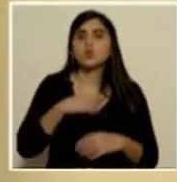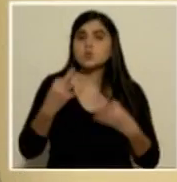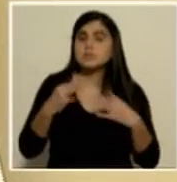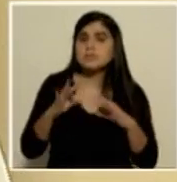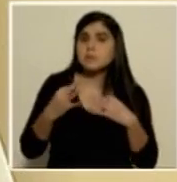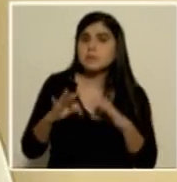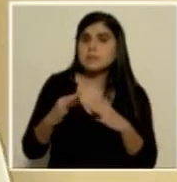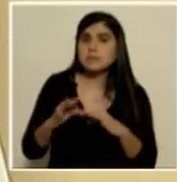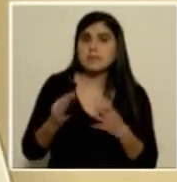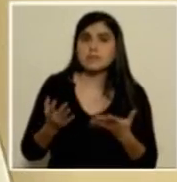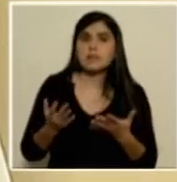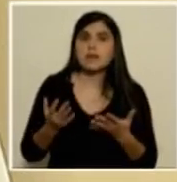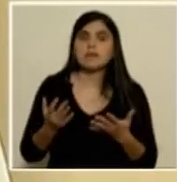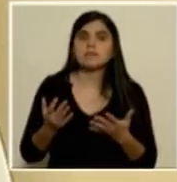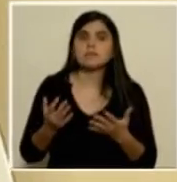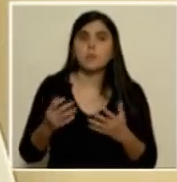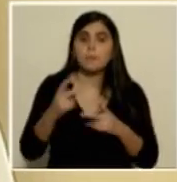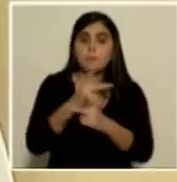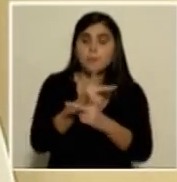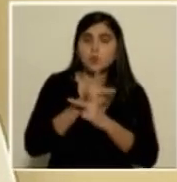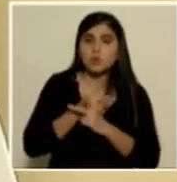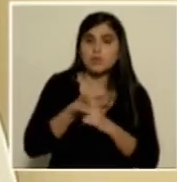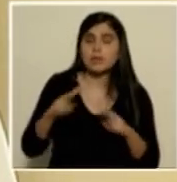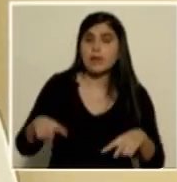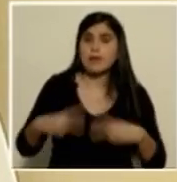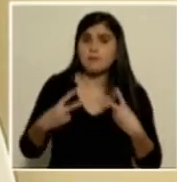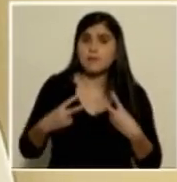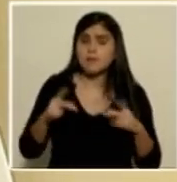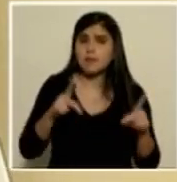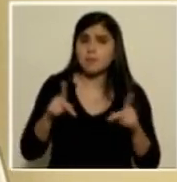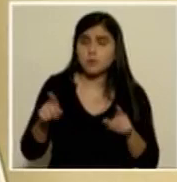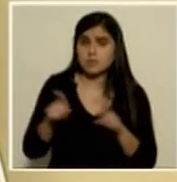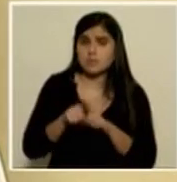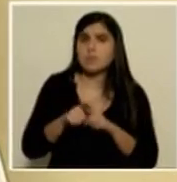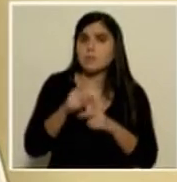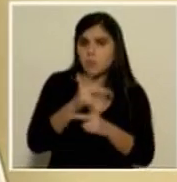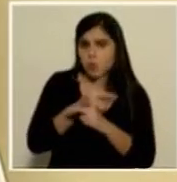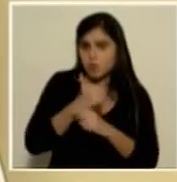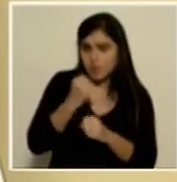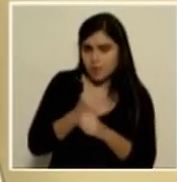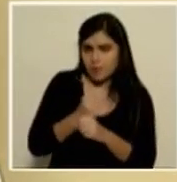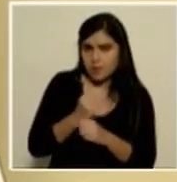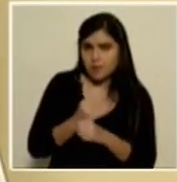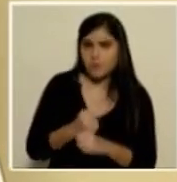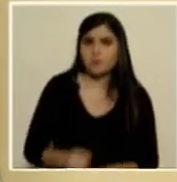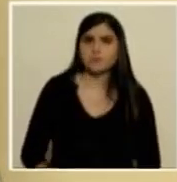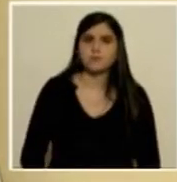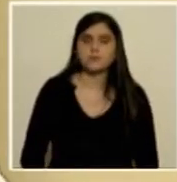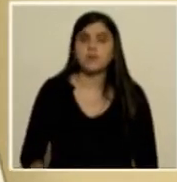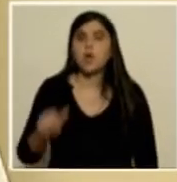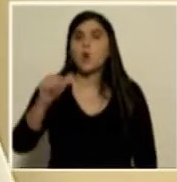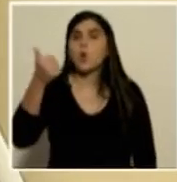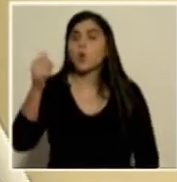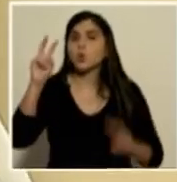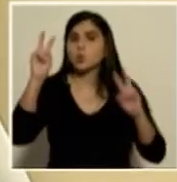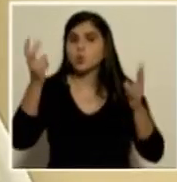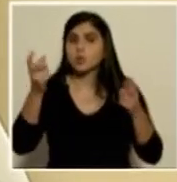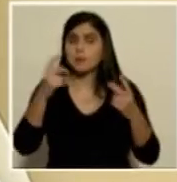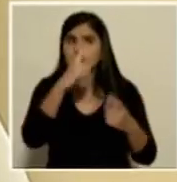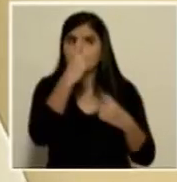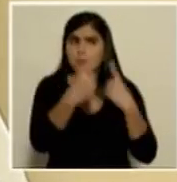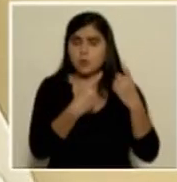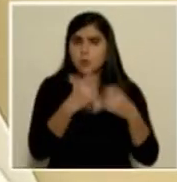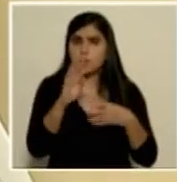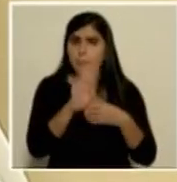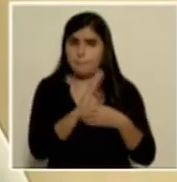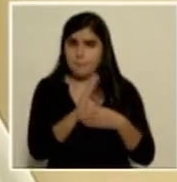las excepciones de proteger los medios de vida de las personas y el empleo. Hay otro tema que me preguntan reiteradamente sobre los